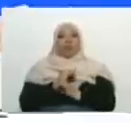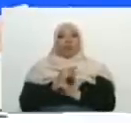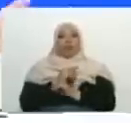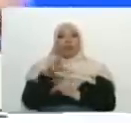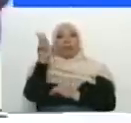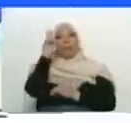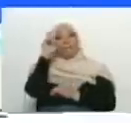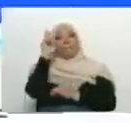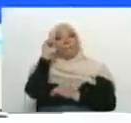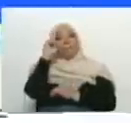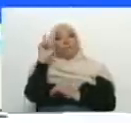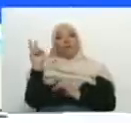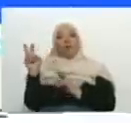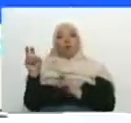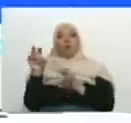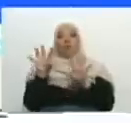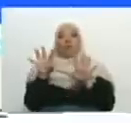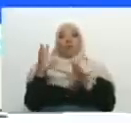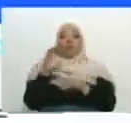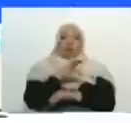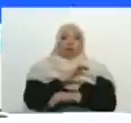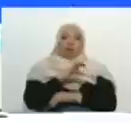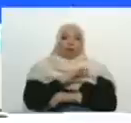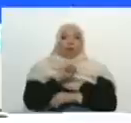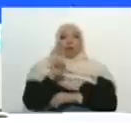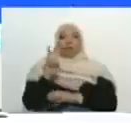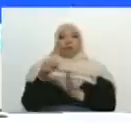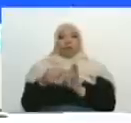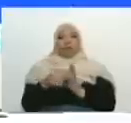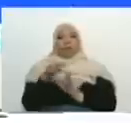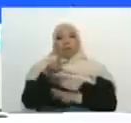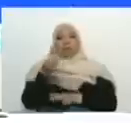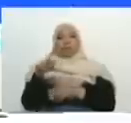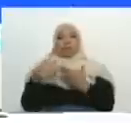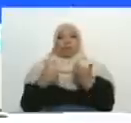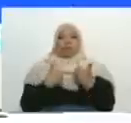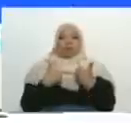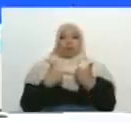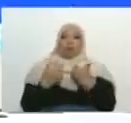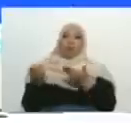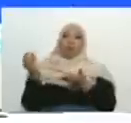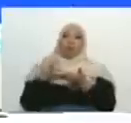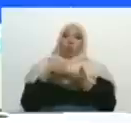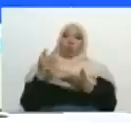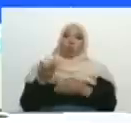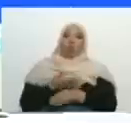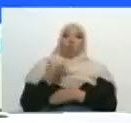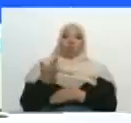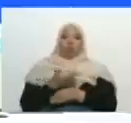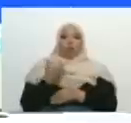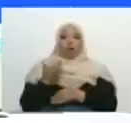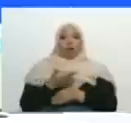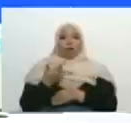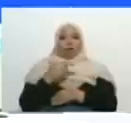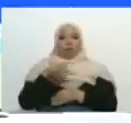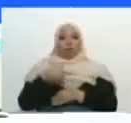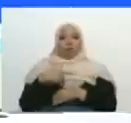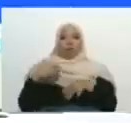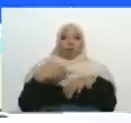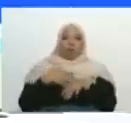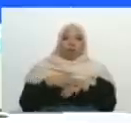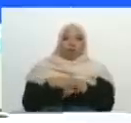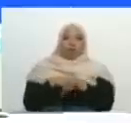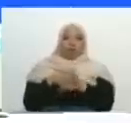memoria. El 9 de enero del 2023, la OFAC, nuevamente un actor muy importante en este entramado